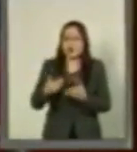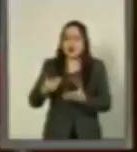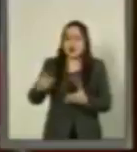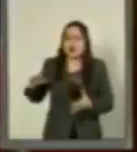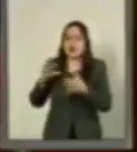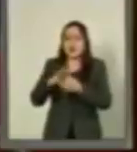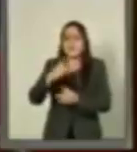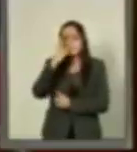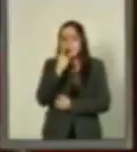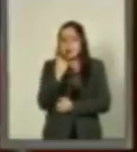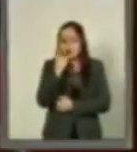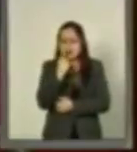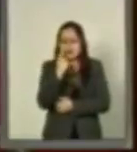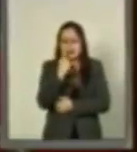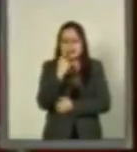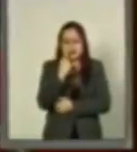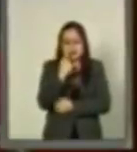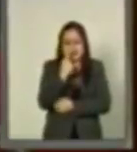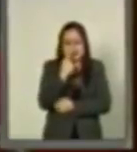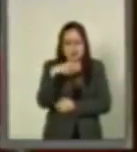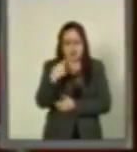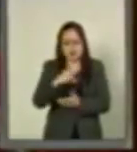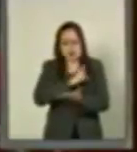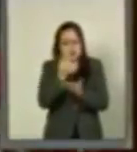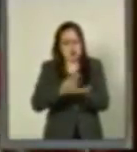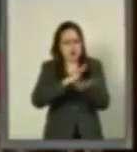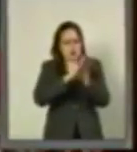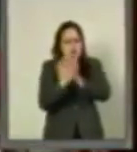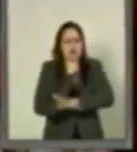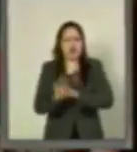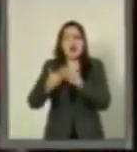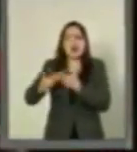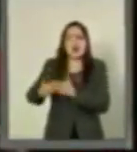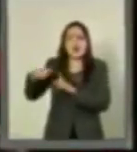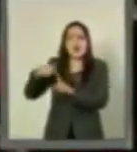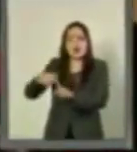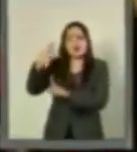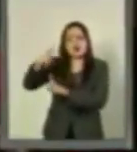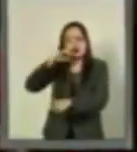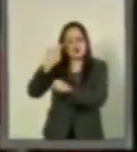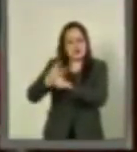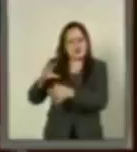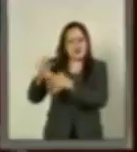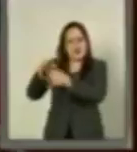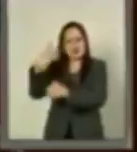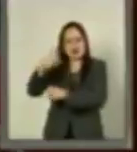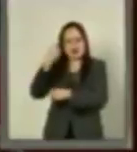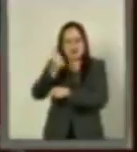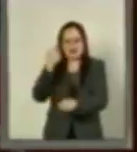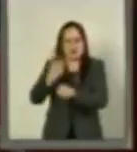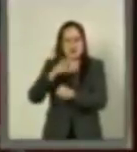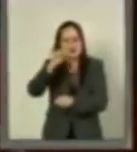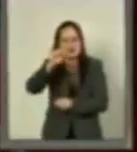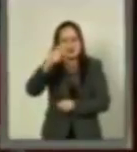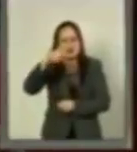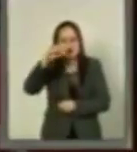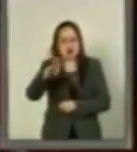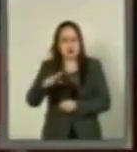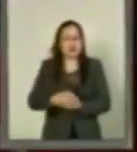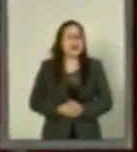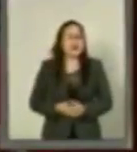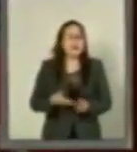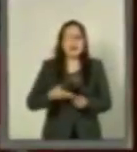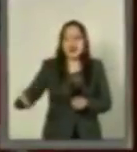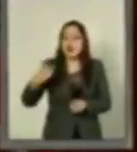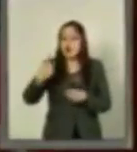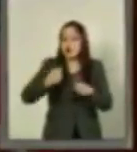las policías pasan de manera integral a la secretaría que usted encabeza. Estamos a finales del